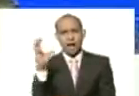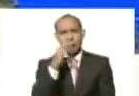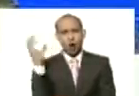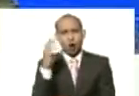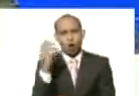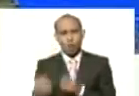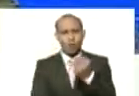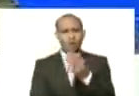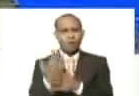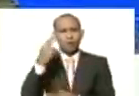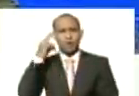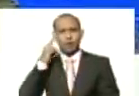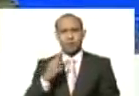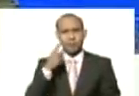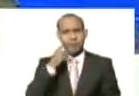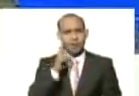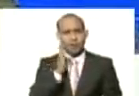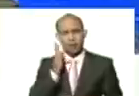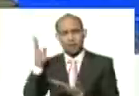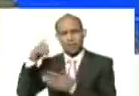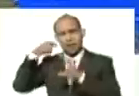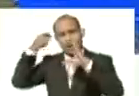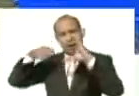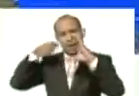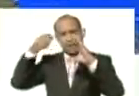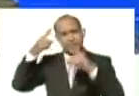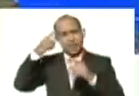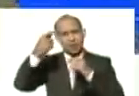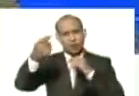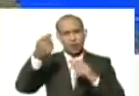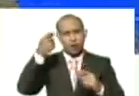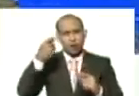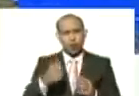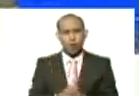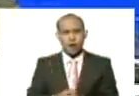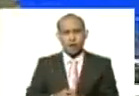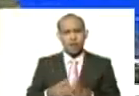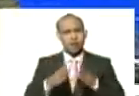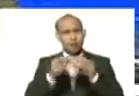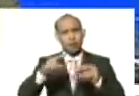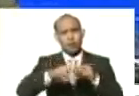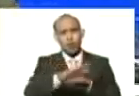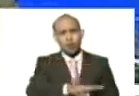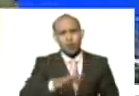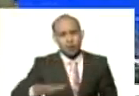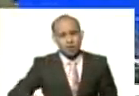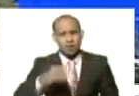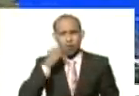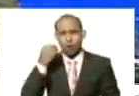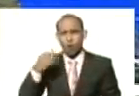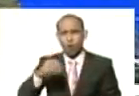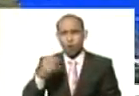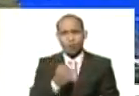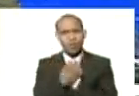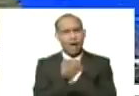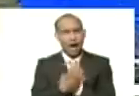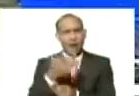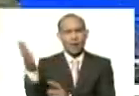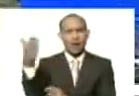el libertador. Vamos a ver este video para recordar sobre todo a los niños, a las niñas, que aman la